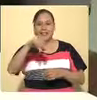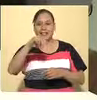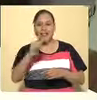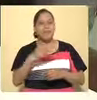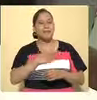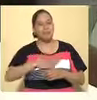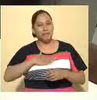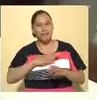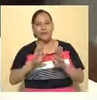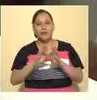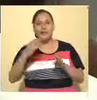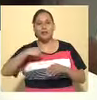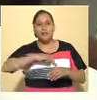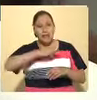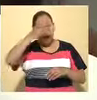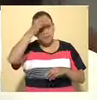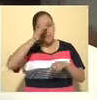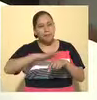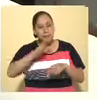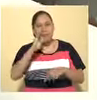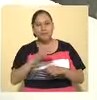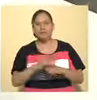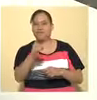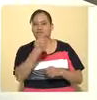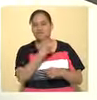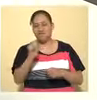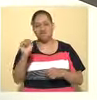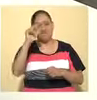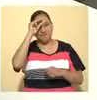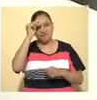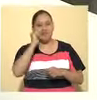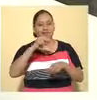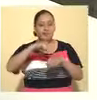un placer aprender un poquito más de tu talento como nutrióloga y como chef.